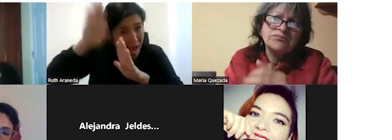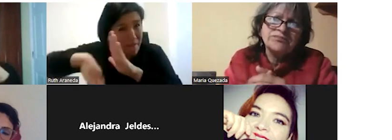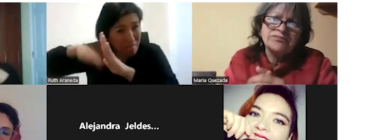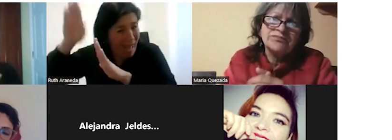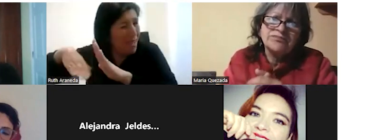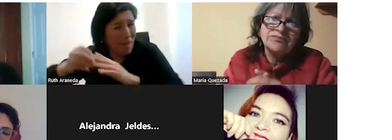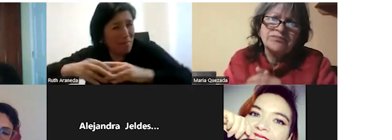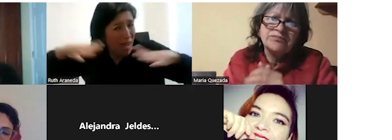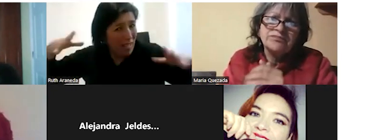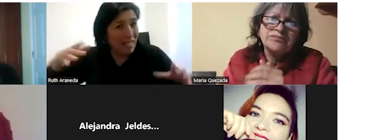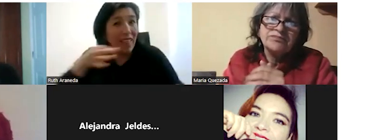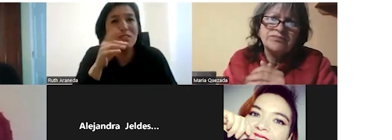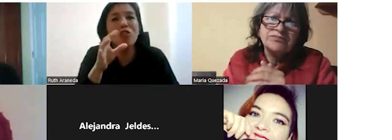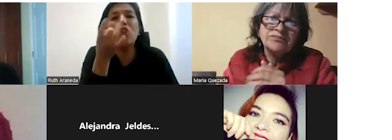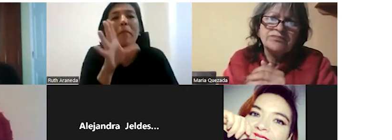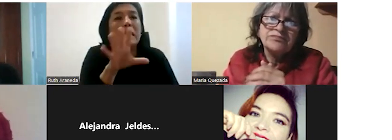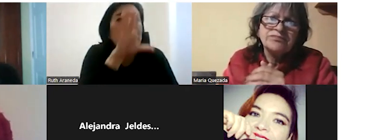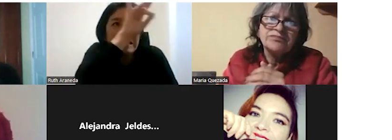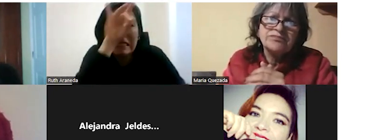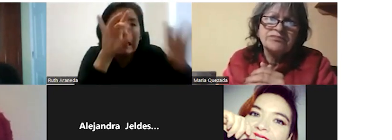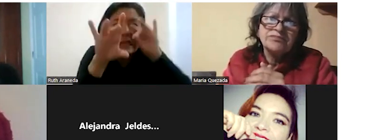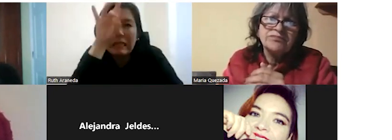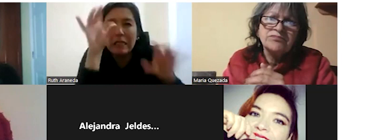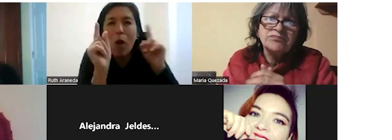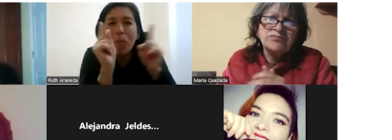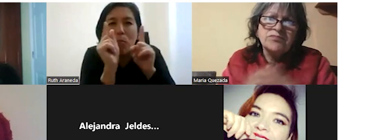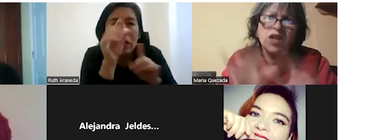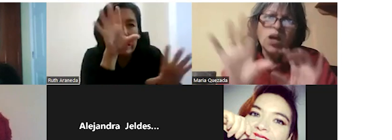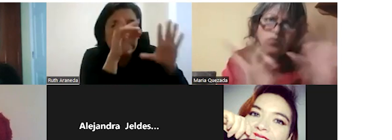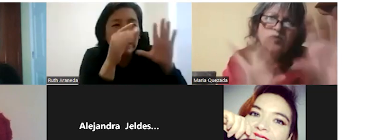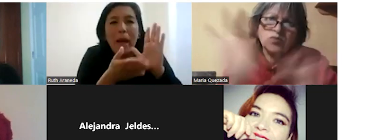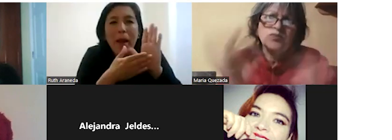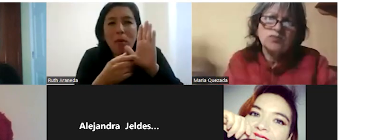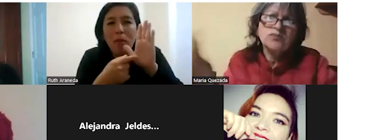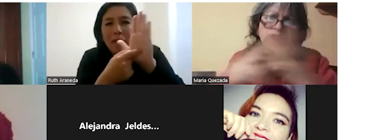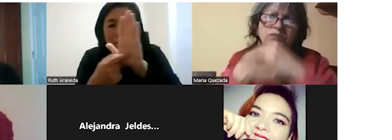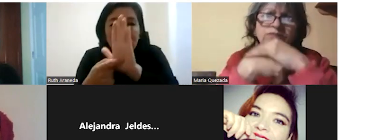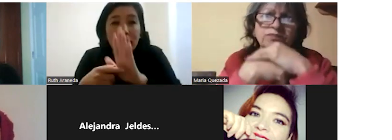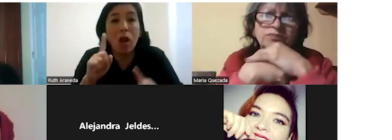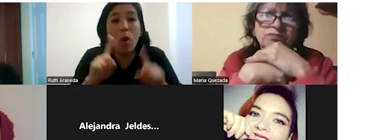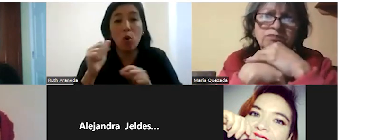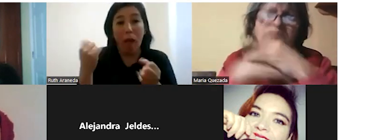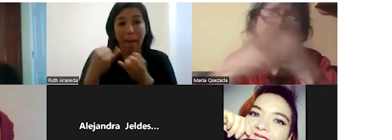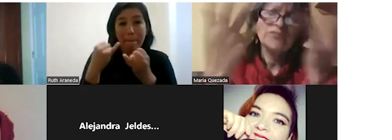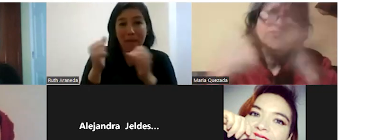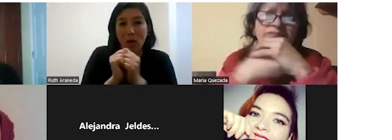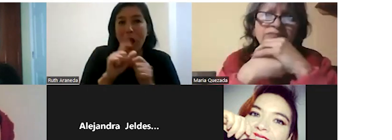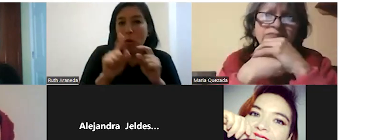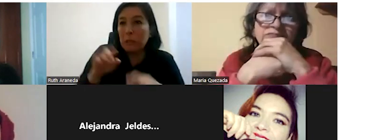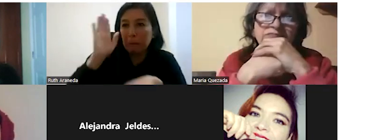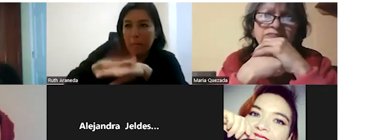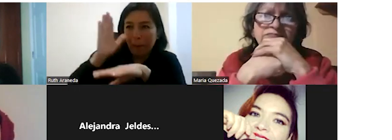síntesis súper apretada de mucho material que tenemos guardado, que compartimos a veces los colegas que pirateo de otros, de